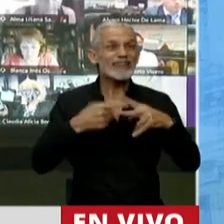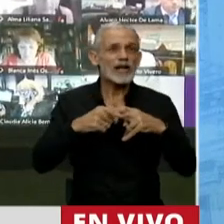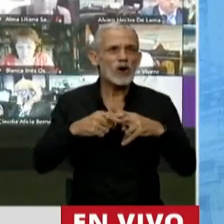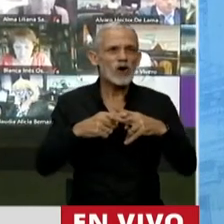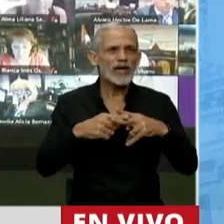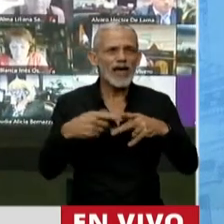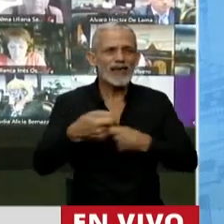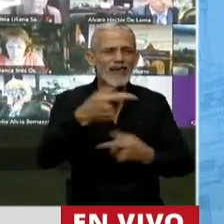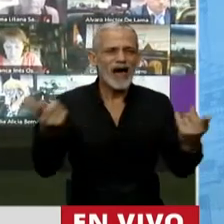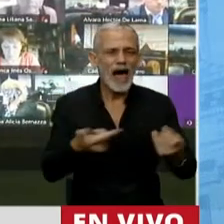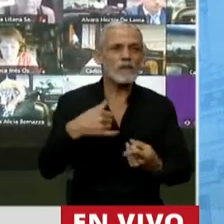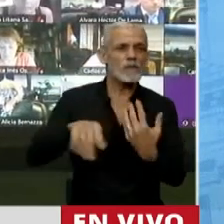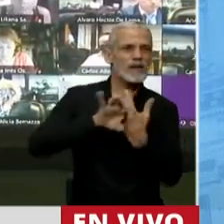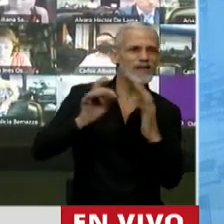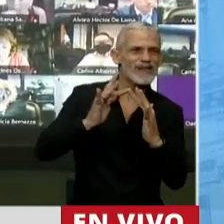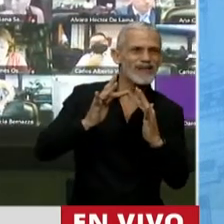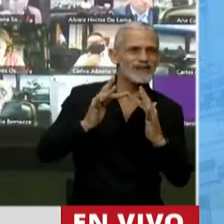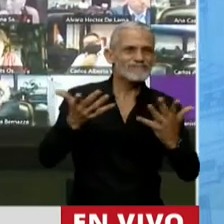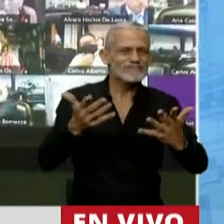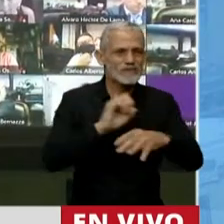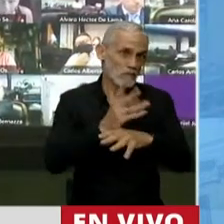para poder educarse en pandemia,